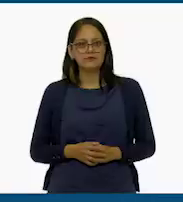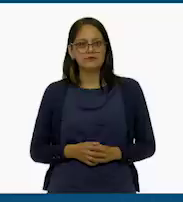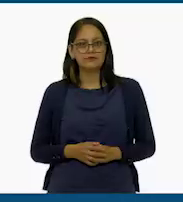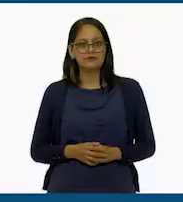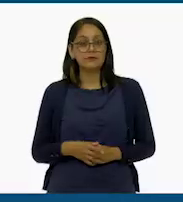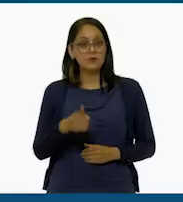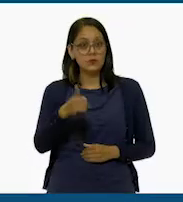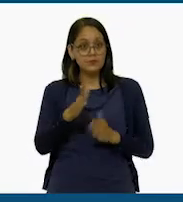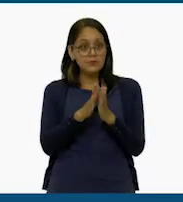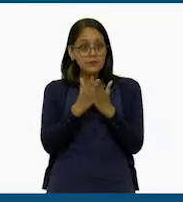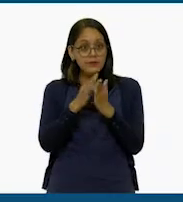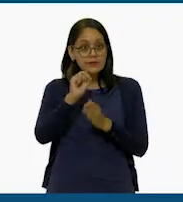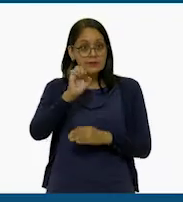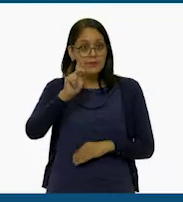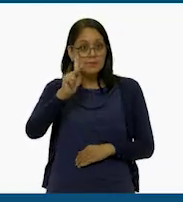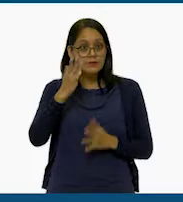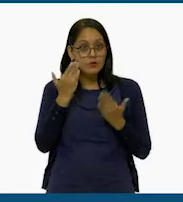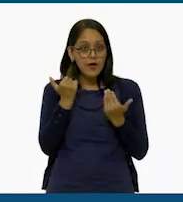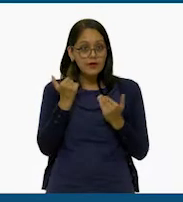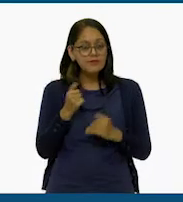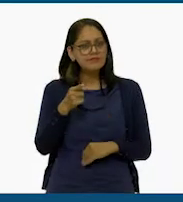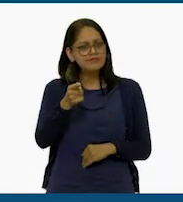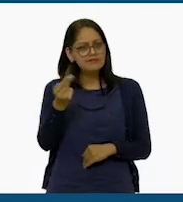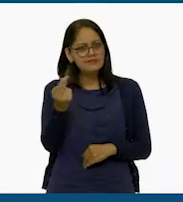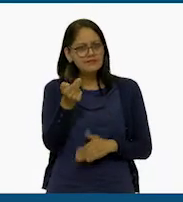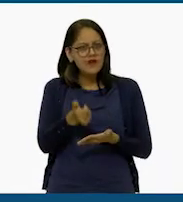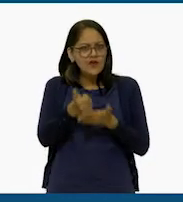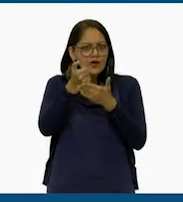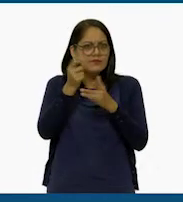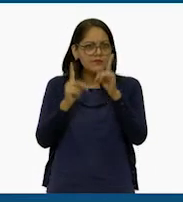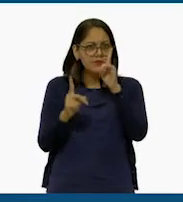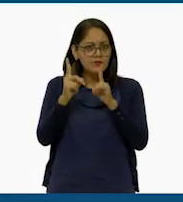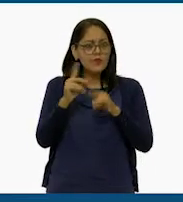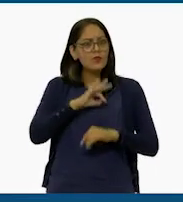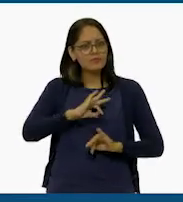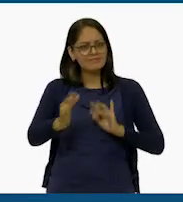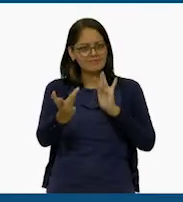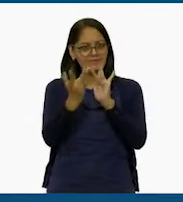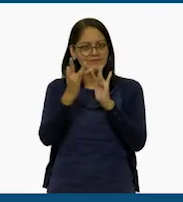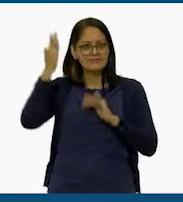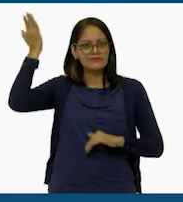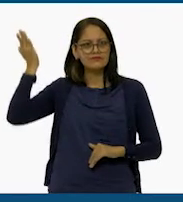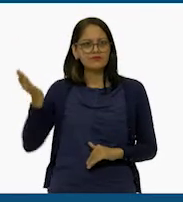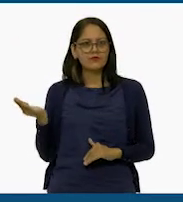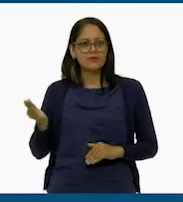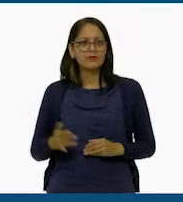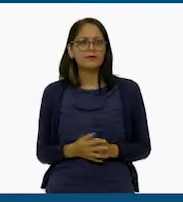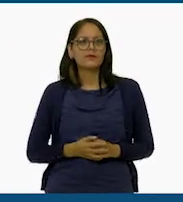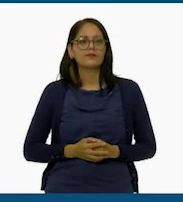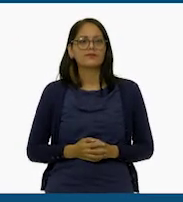Si no tienes el libro de texto o necesitas ayuda para responder las preguntas, contáctanos.